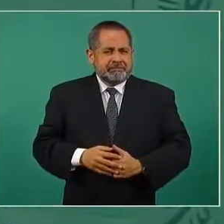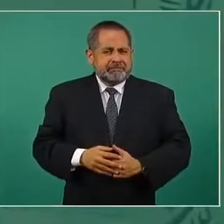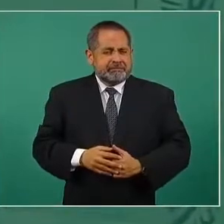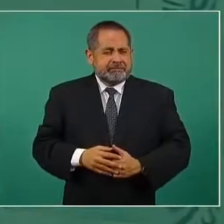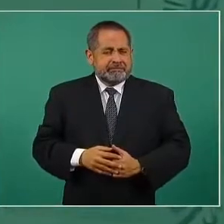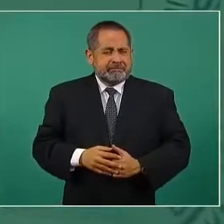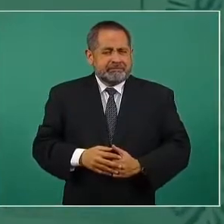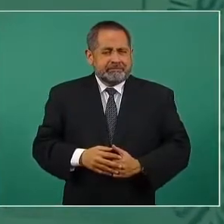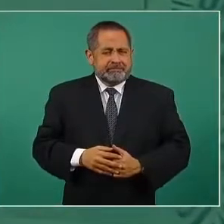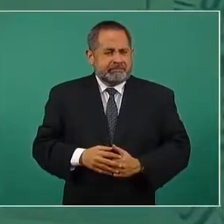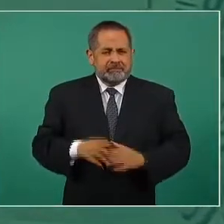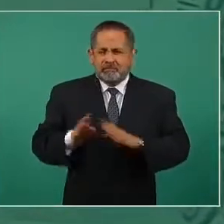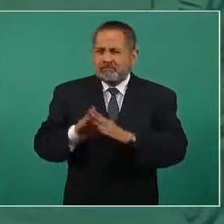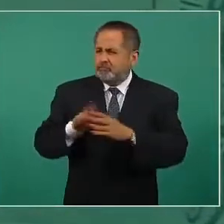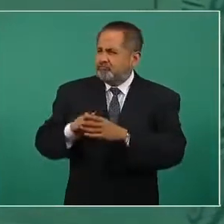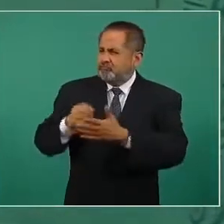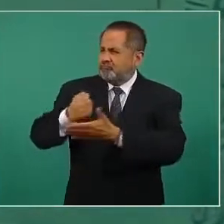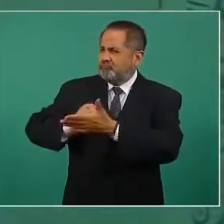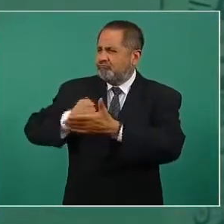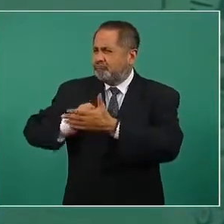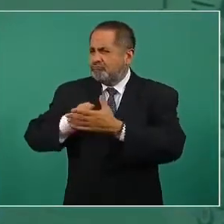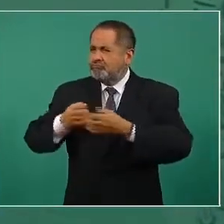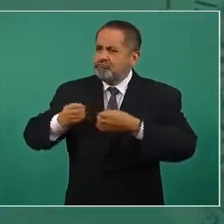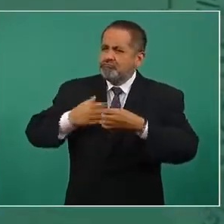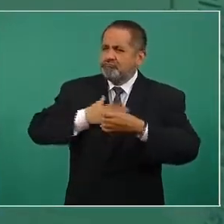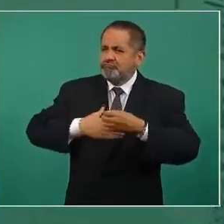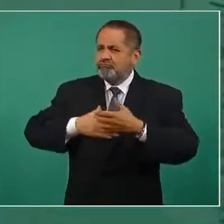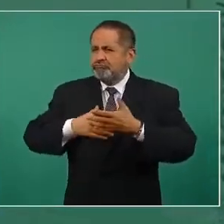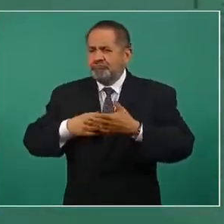Con la lucha por la justicia,